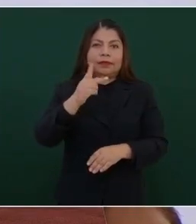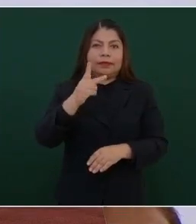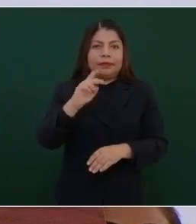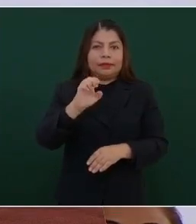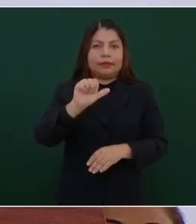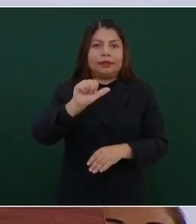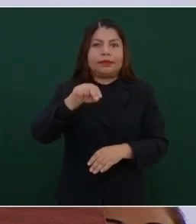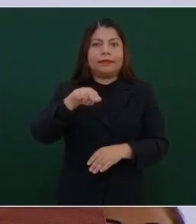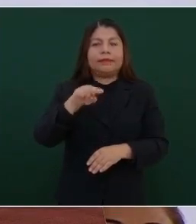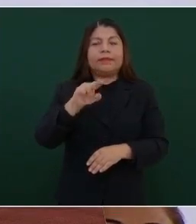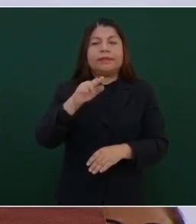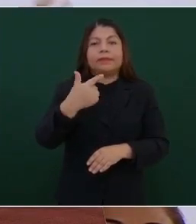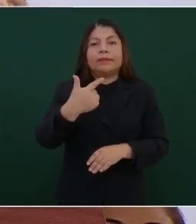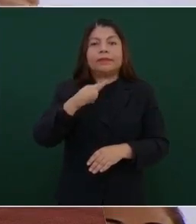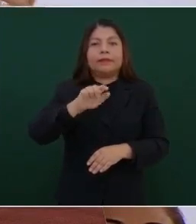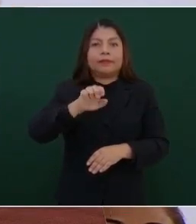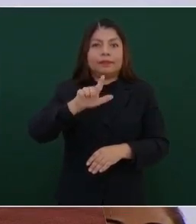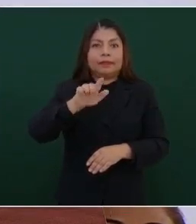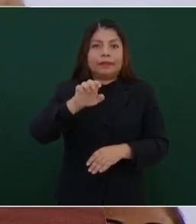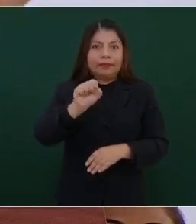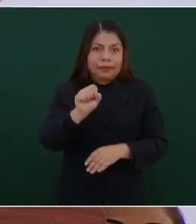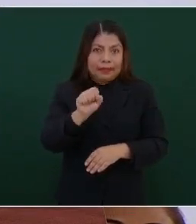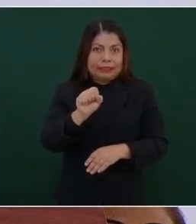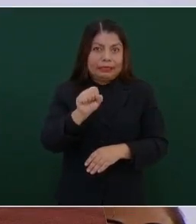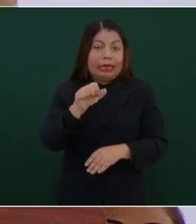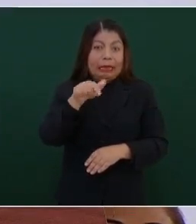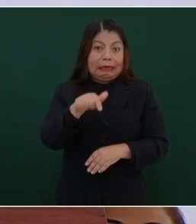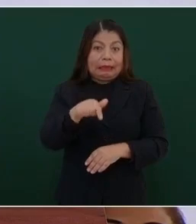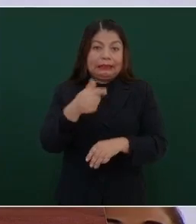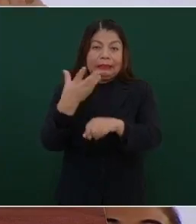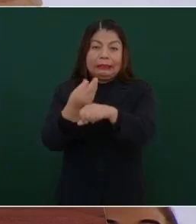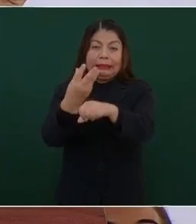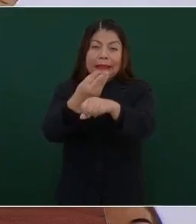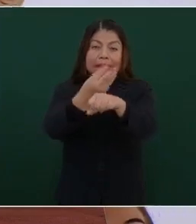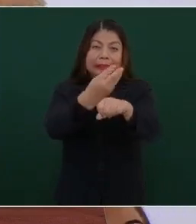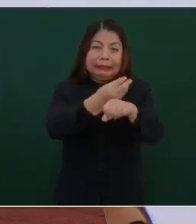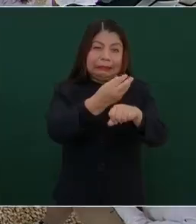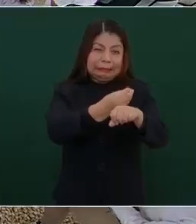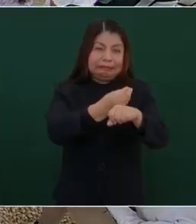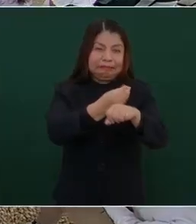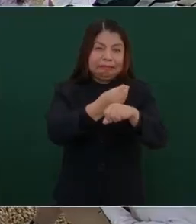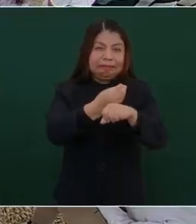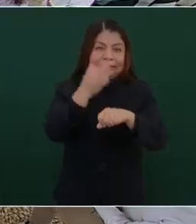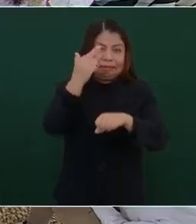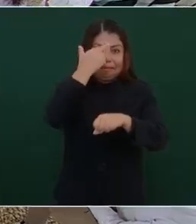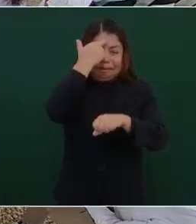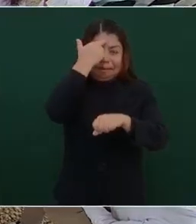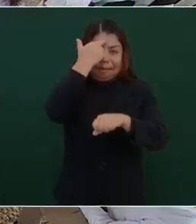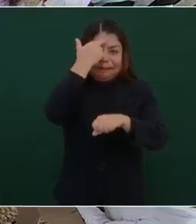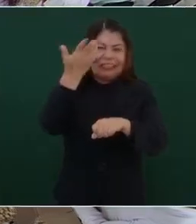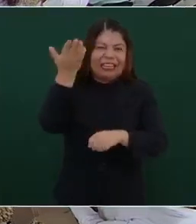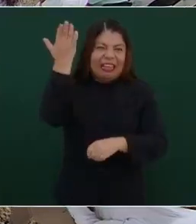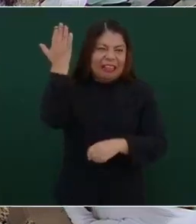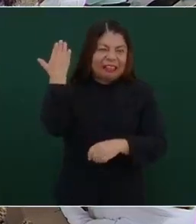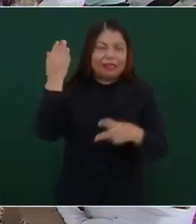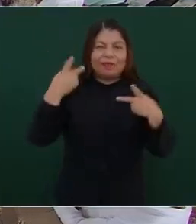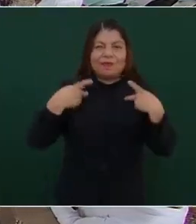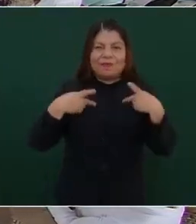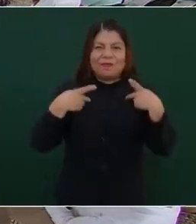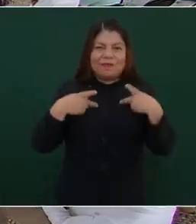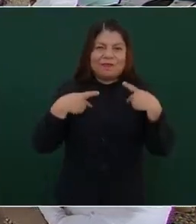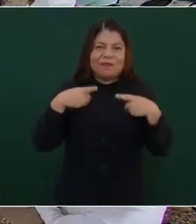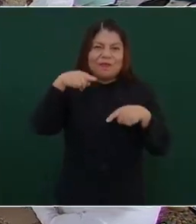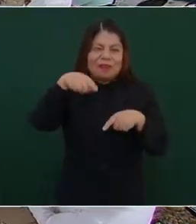tiempo, hubo toda una campaña en contra del aeropuerto, que no se paraban ni